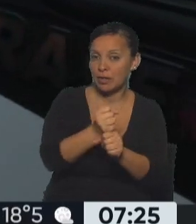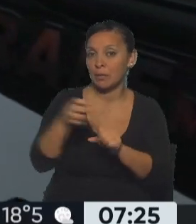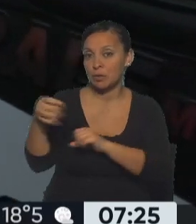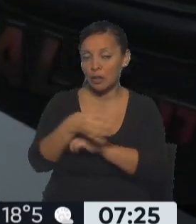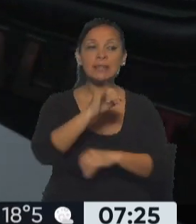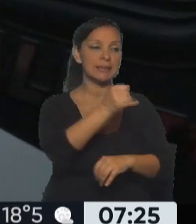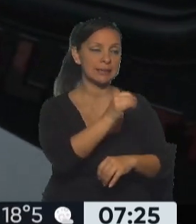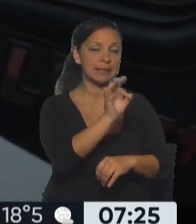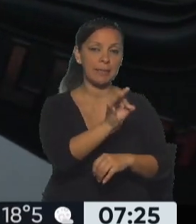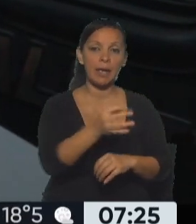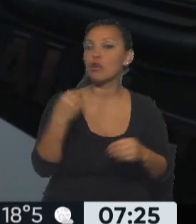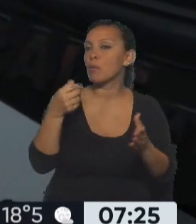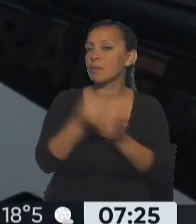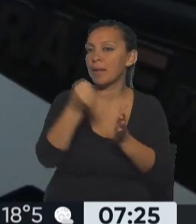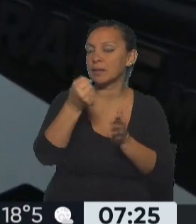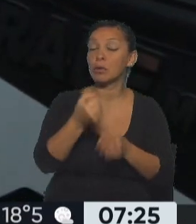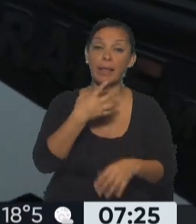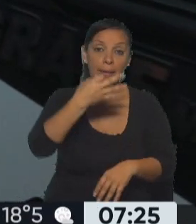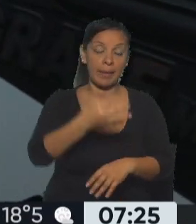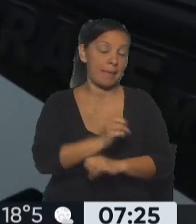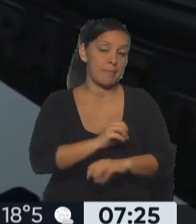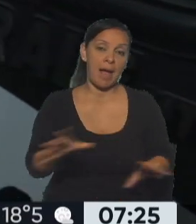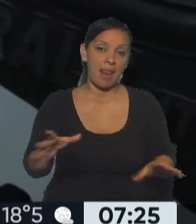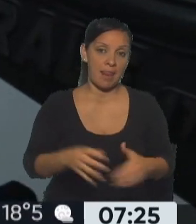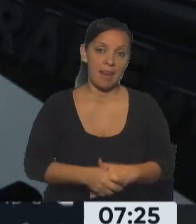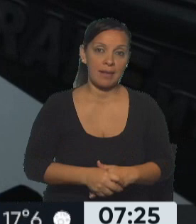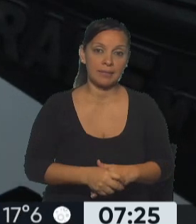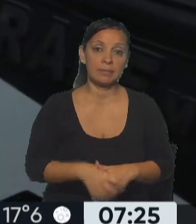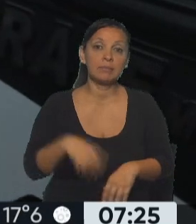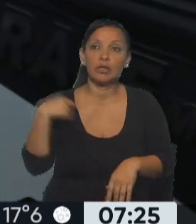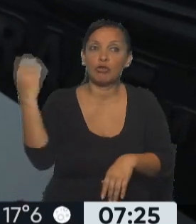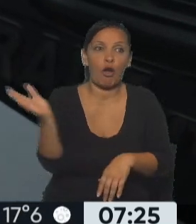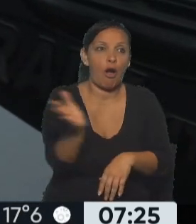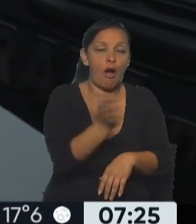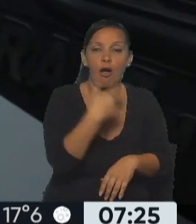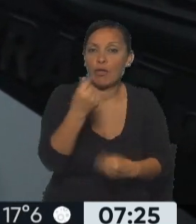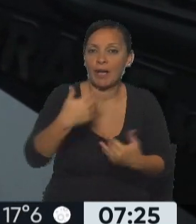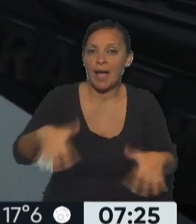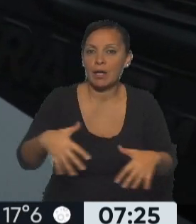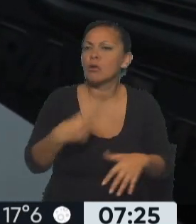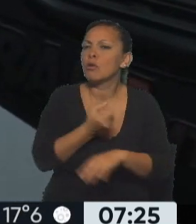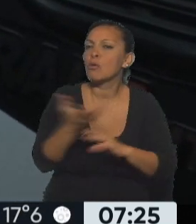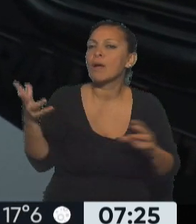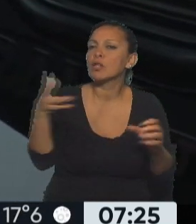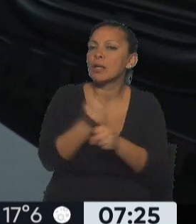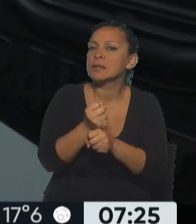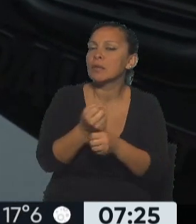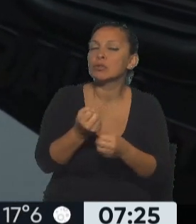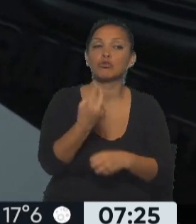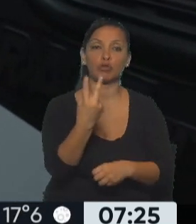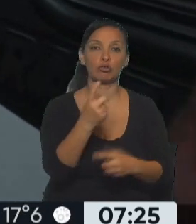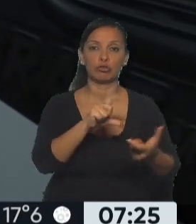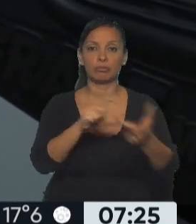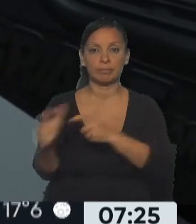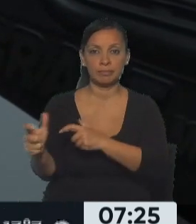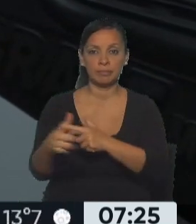¿Cómo te impacta esto en tu economía? La verdad que mal, porque sí, muy caro está todo. ¿Cuántos colectivos tomás? Y tomo dos.